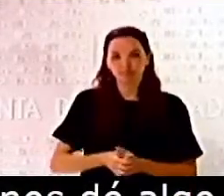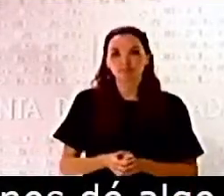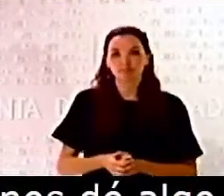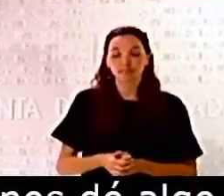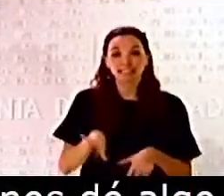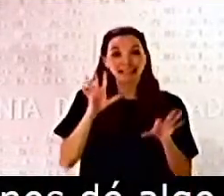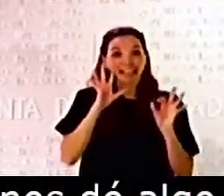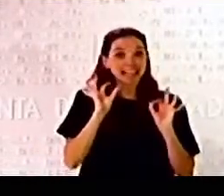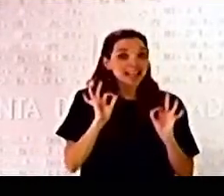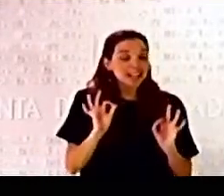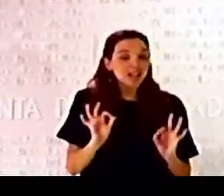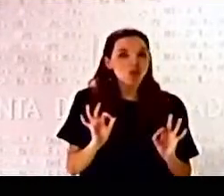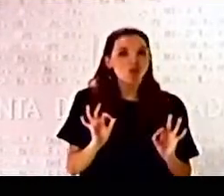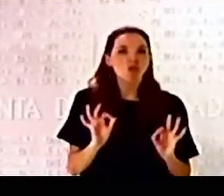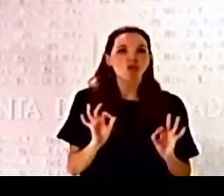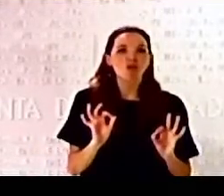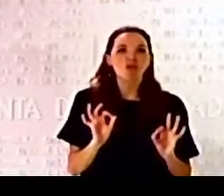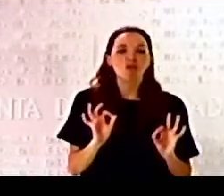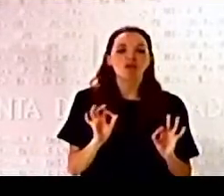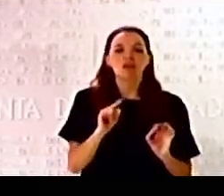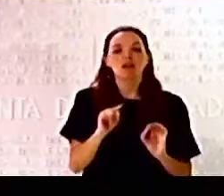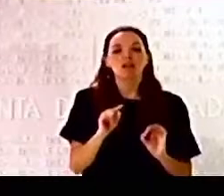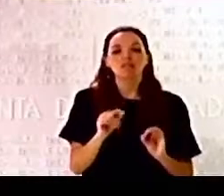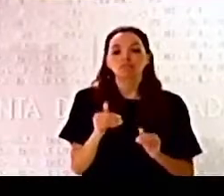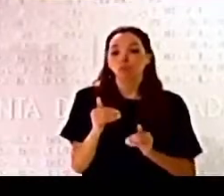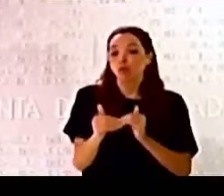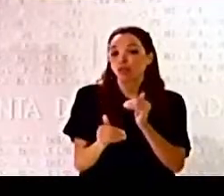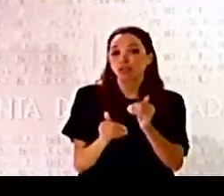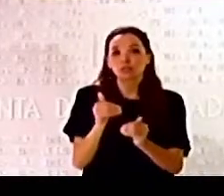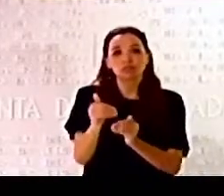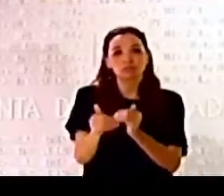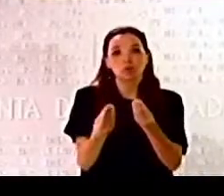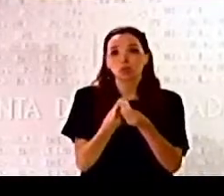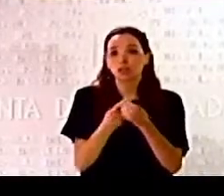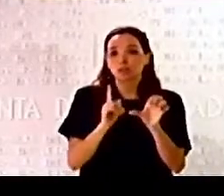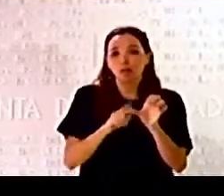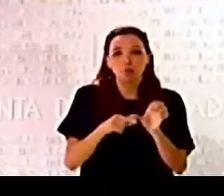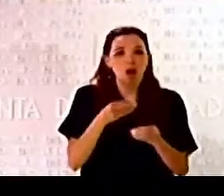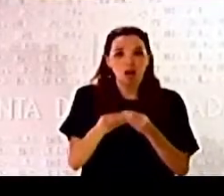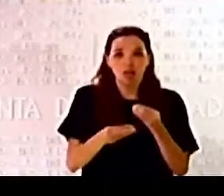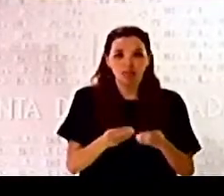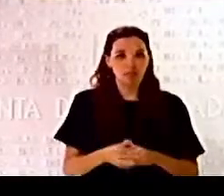sido las diferentes etapas por las que ha ido pasando la Junta de Extremadura.